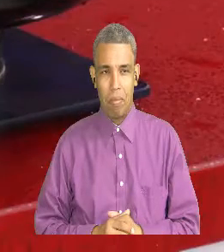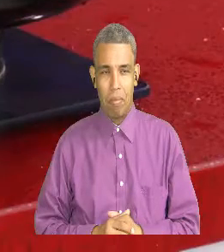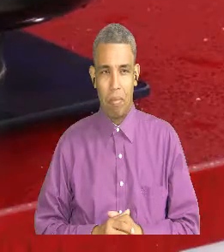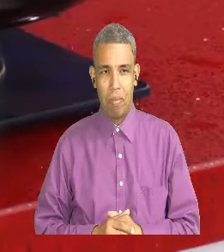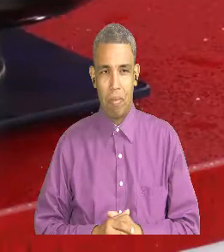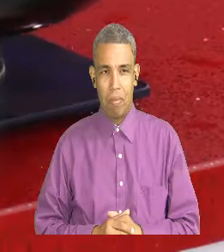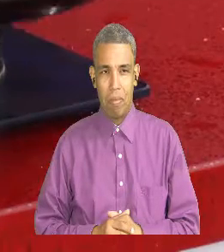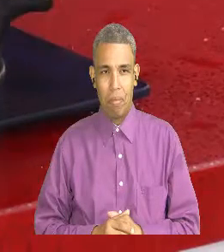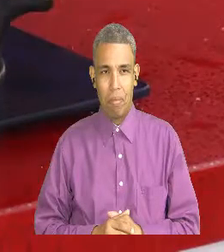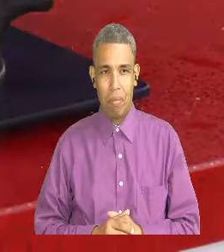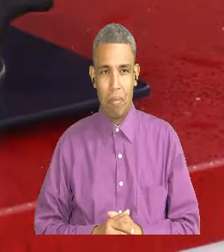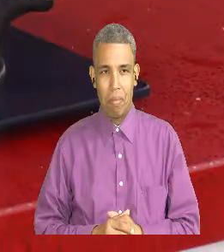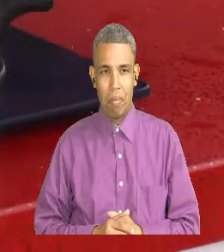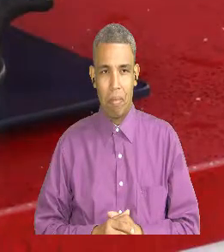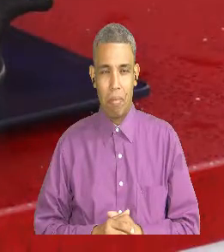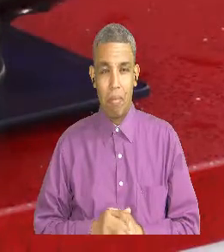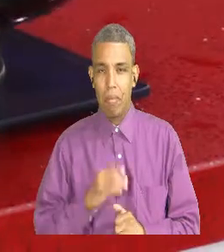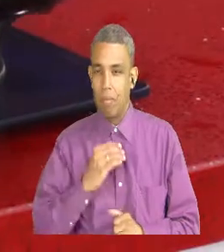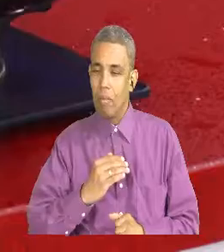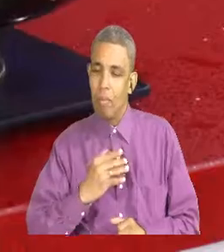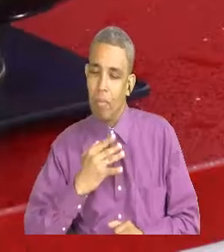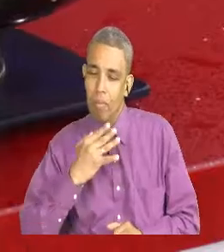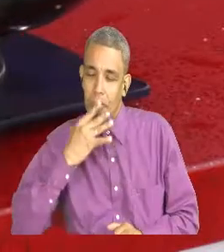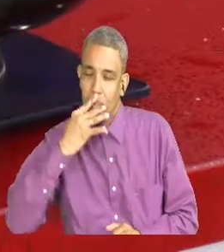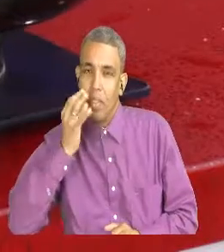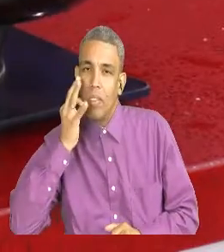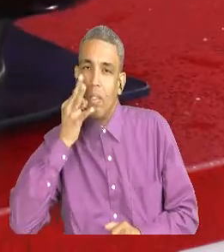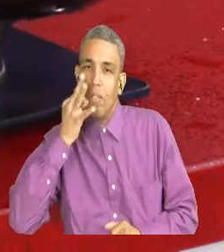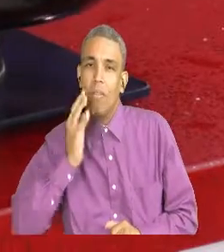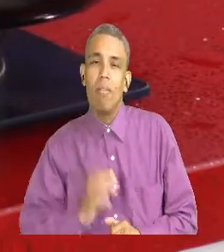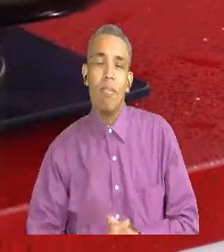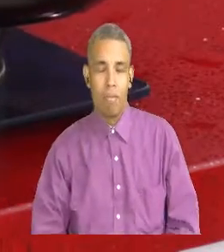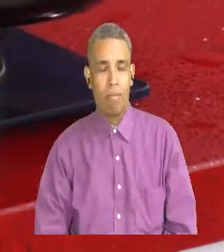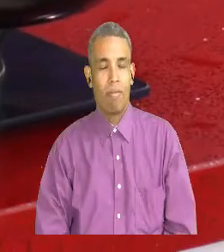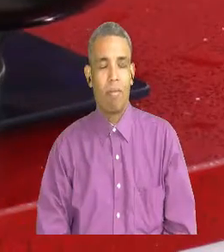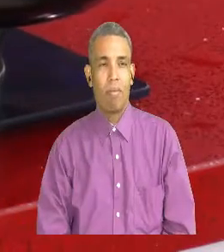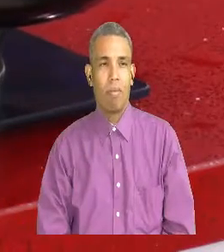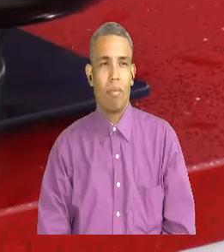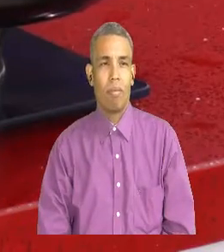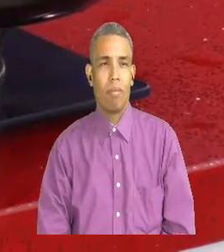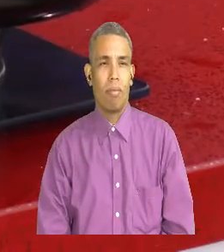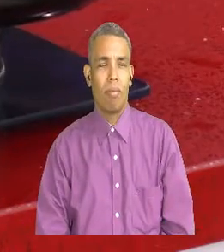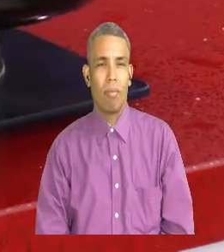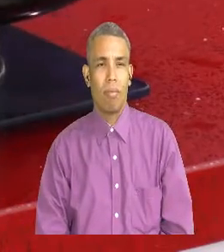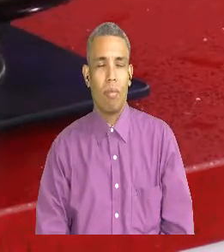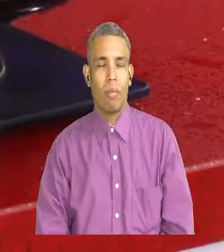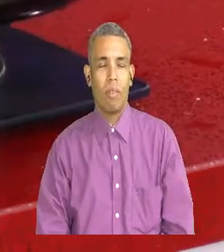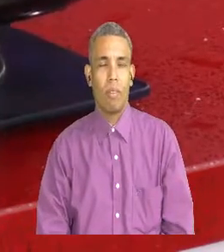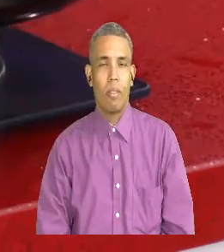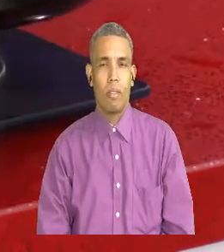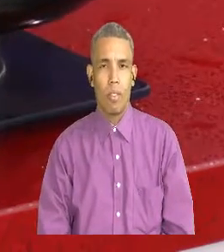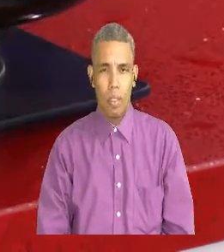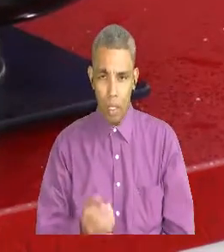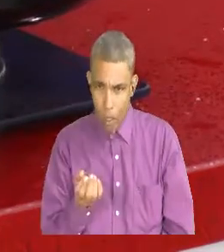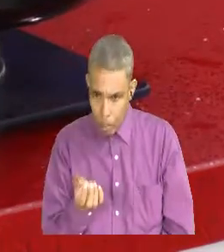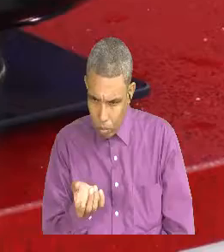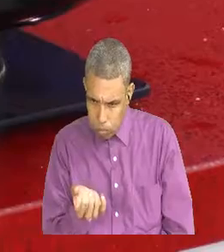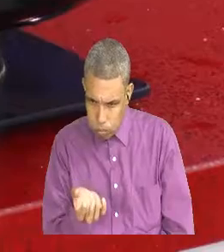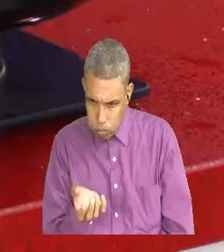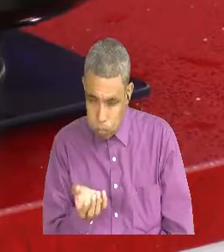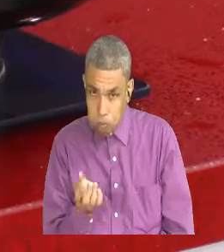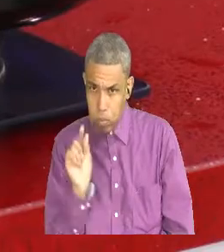La naricita, el olor, el olor. Acá, vamos a subirle un poquito. Ajá. Para que nos esté